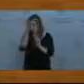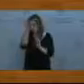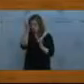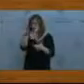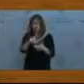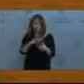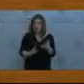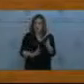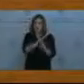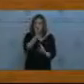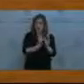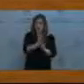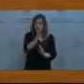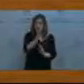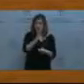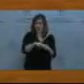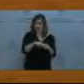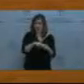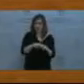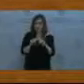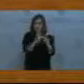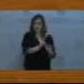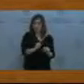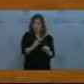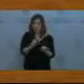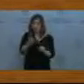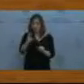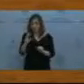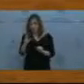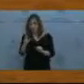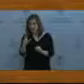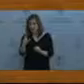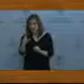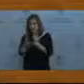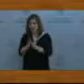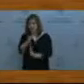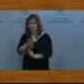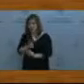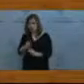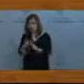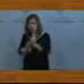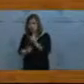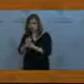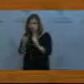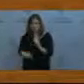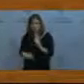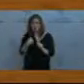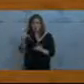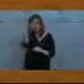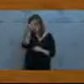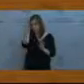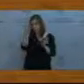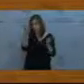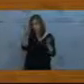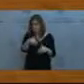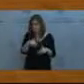carbón, pero no queremos que se queme el combustible sólido recuperado cuando contamina menos. A mí al menos, señorías, me parece un poco incoherente